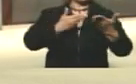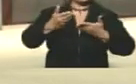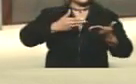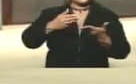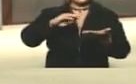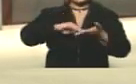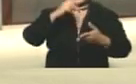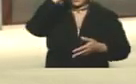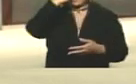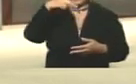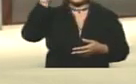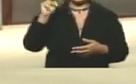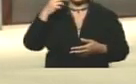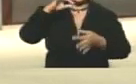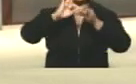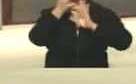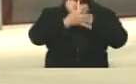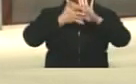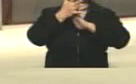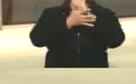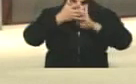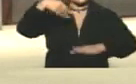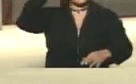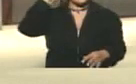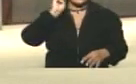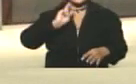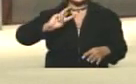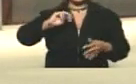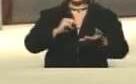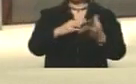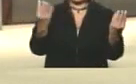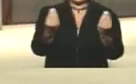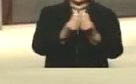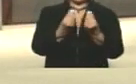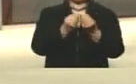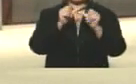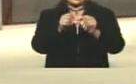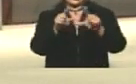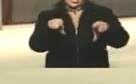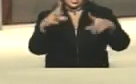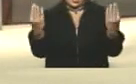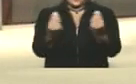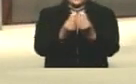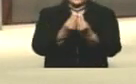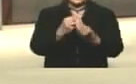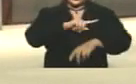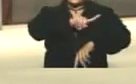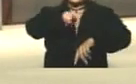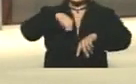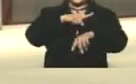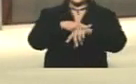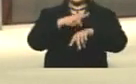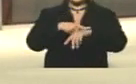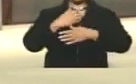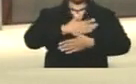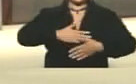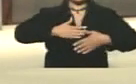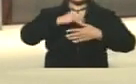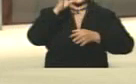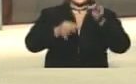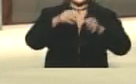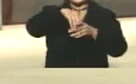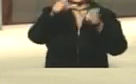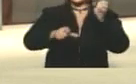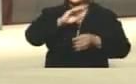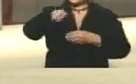Marieli Valero y de nuestra intérprete de lengua de señas venezolana Melba García que te quedes allí y nos acompañes durante la próxima hora acá en